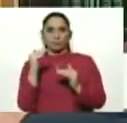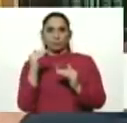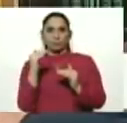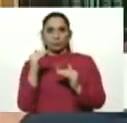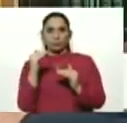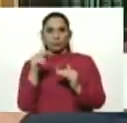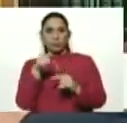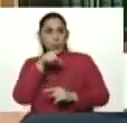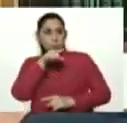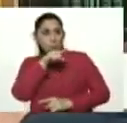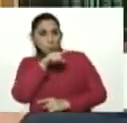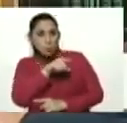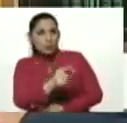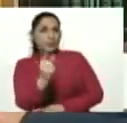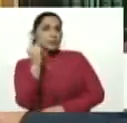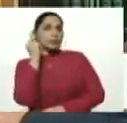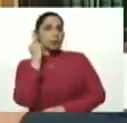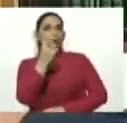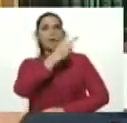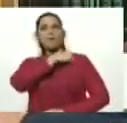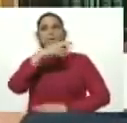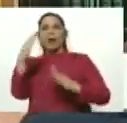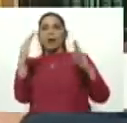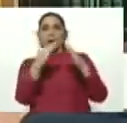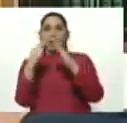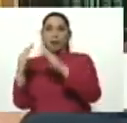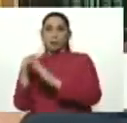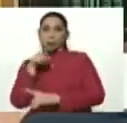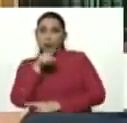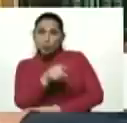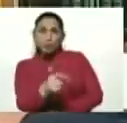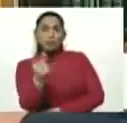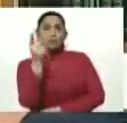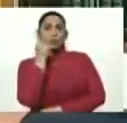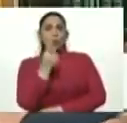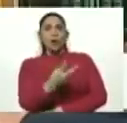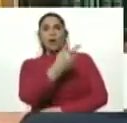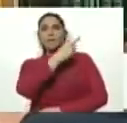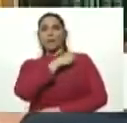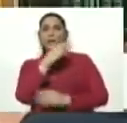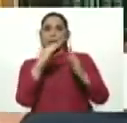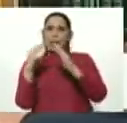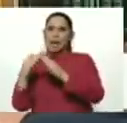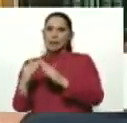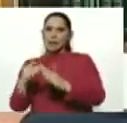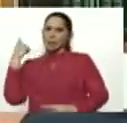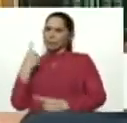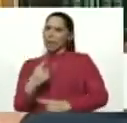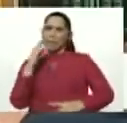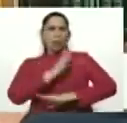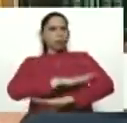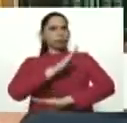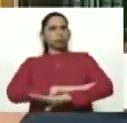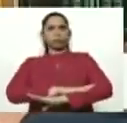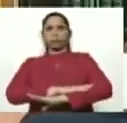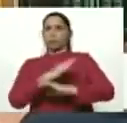Usted, señora jefa de casa, usted, señor jefe de casa, ponga orden en su casa.